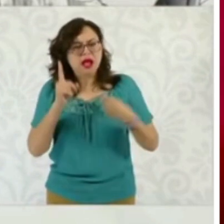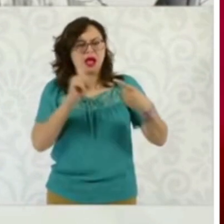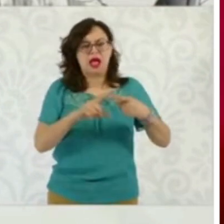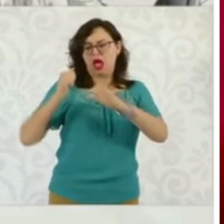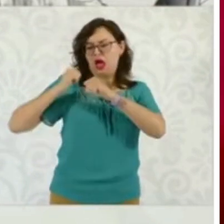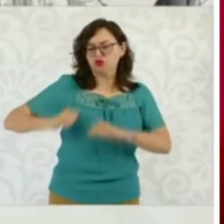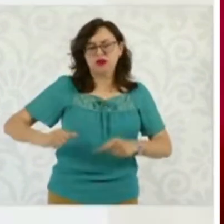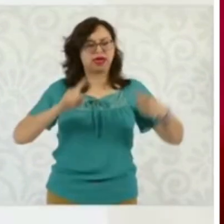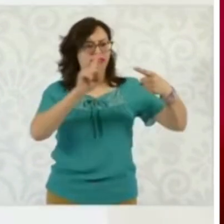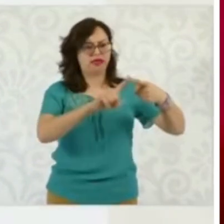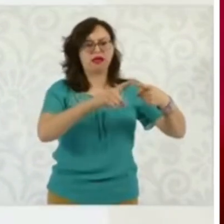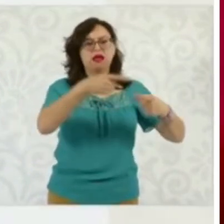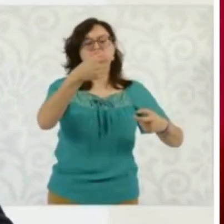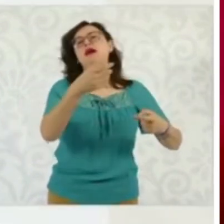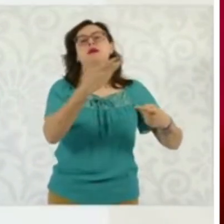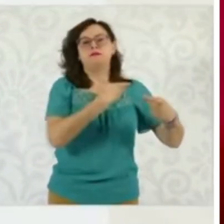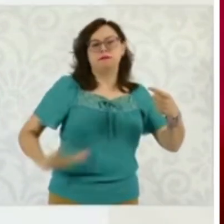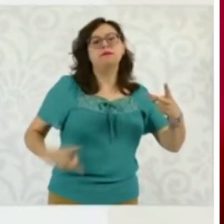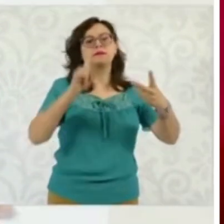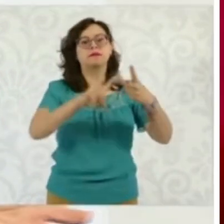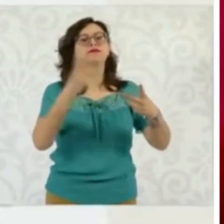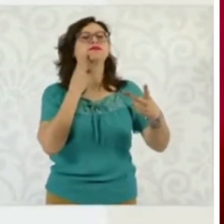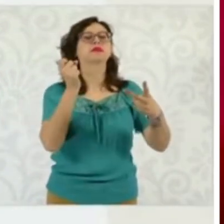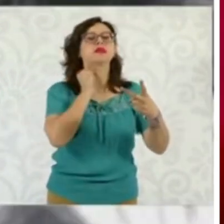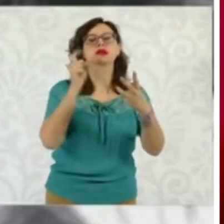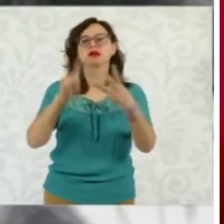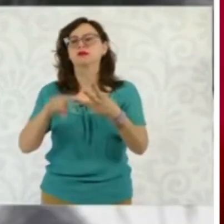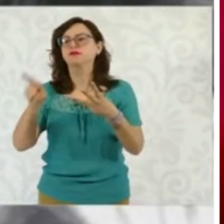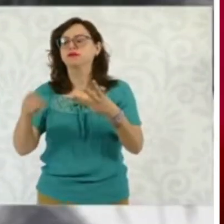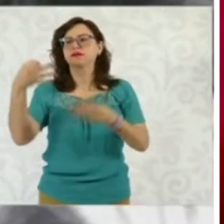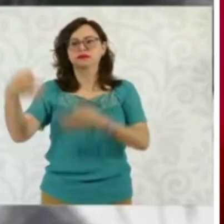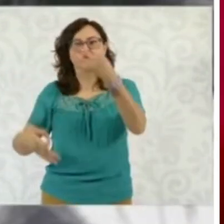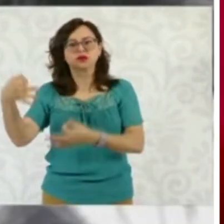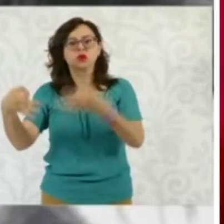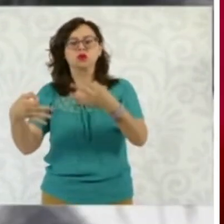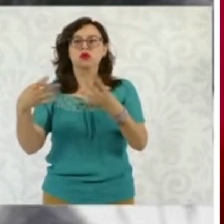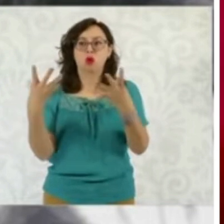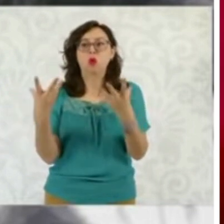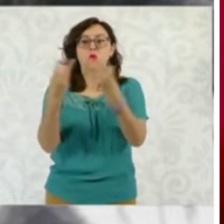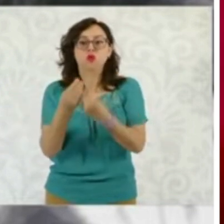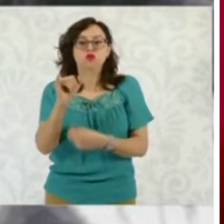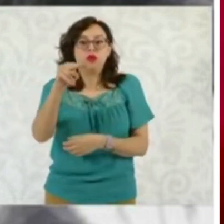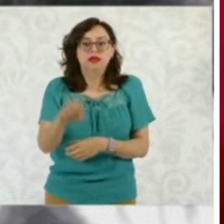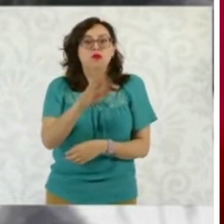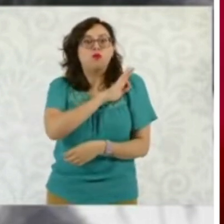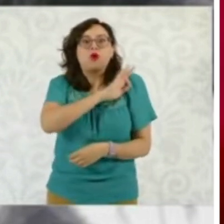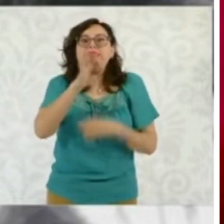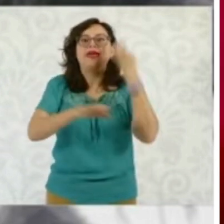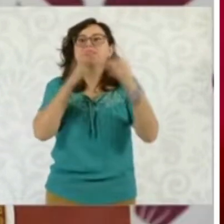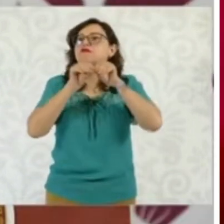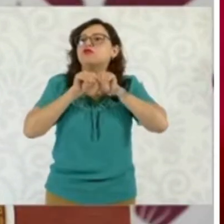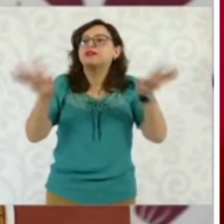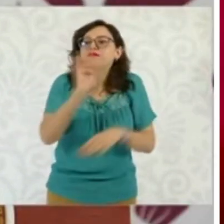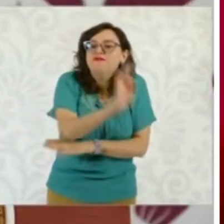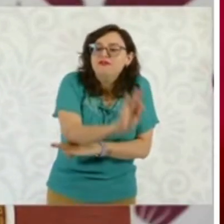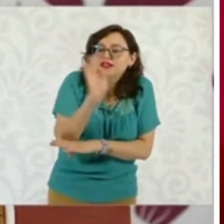sin orientar a una u otra persona, pues igual que el INE, participe en la difusión de este evento tan transformador que va a ocurrir